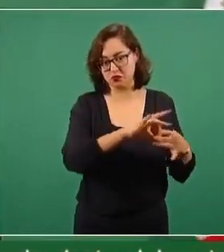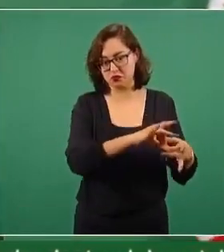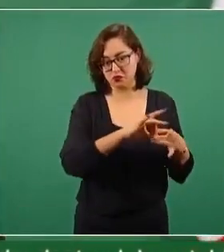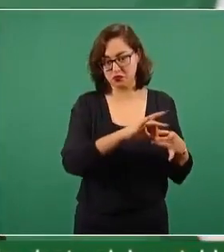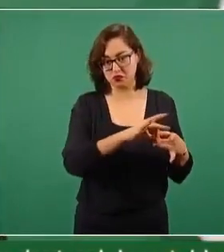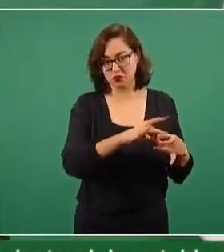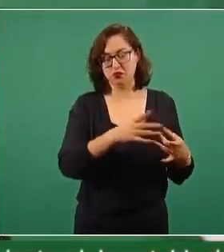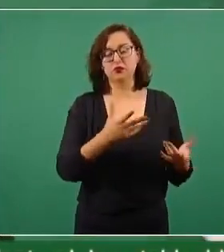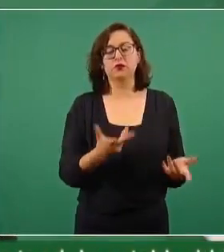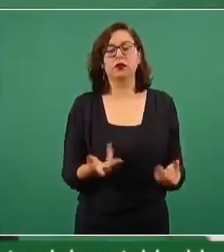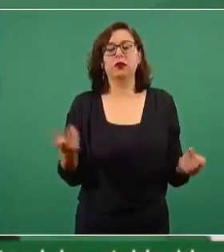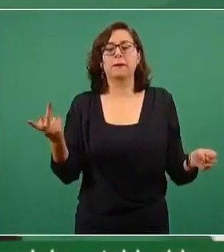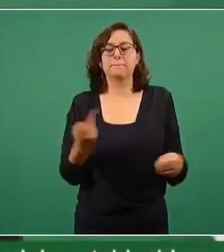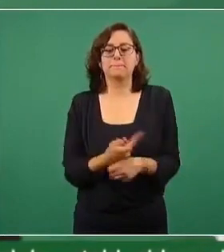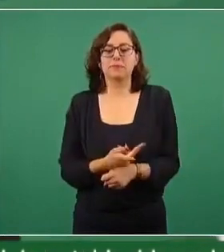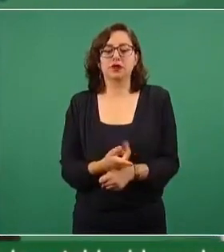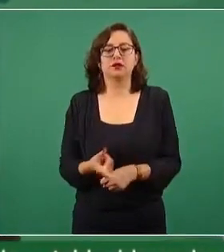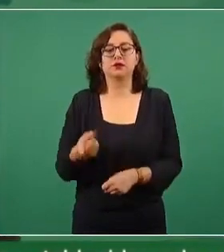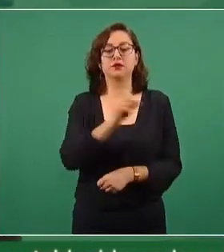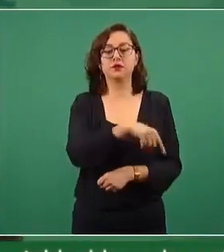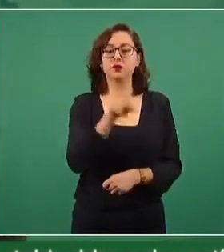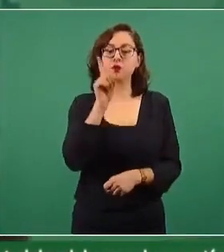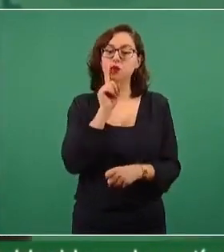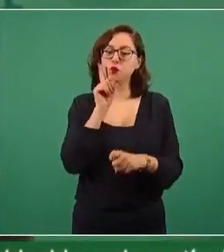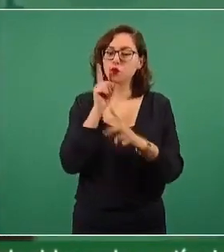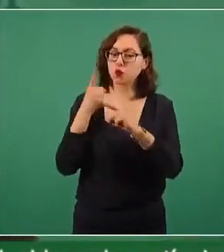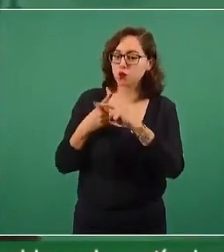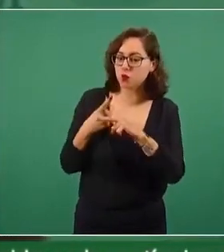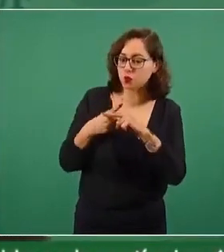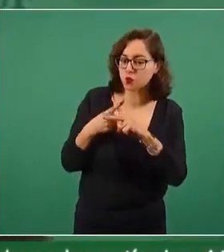Entonces, ¿qué fue lo que hizo?